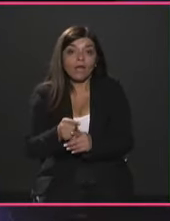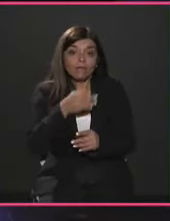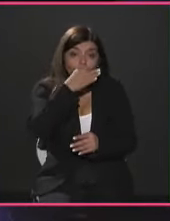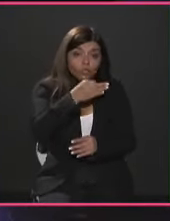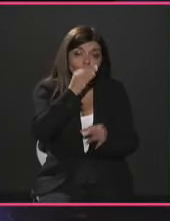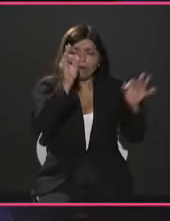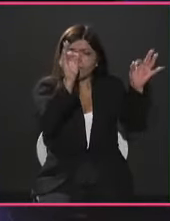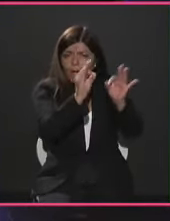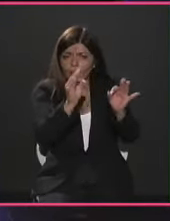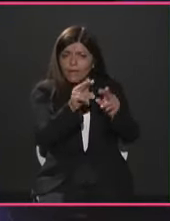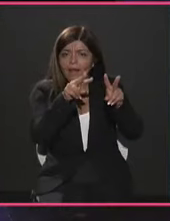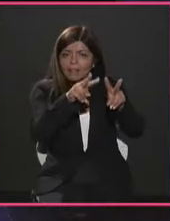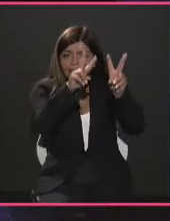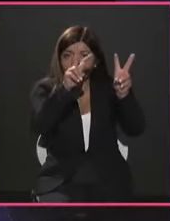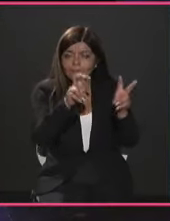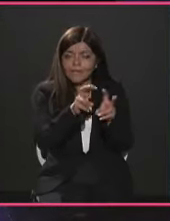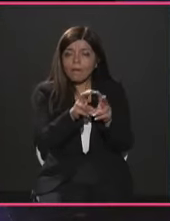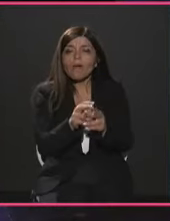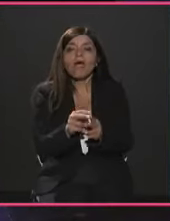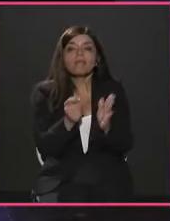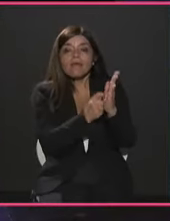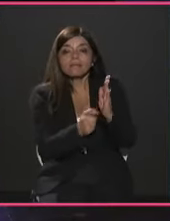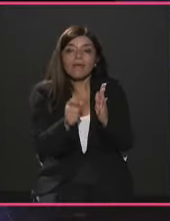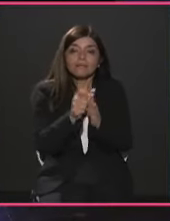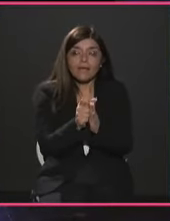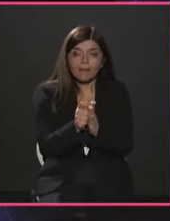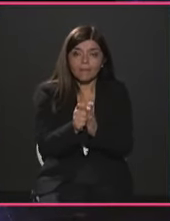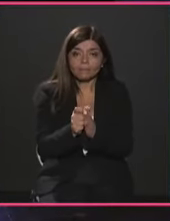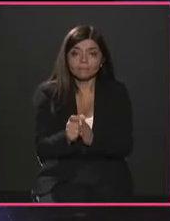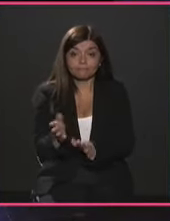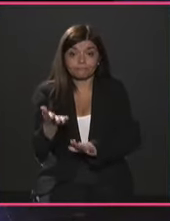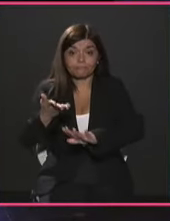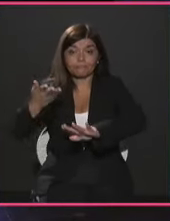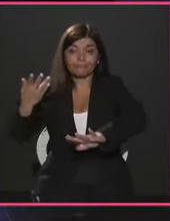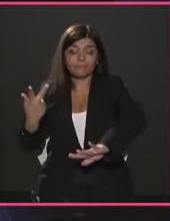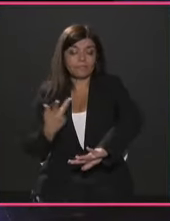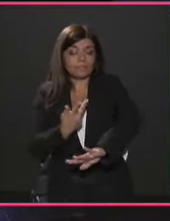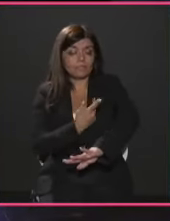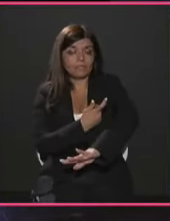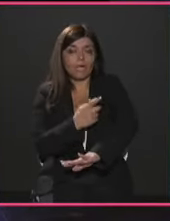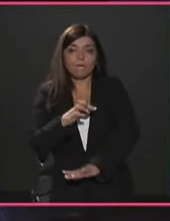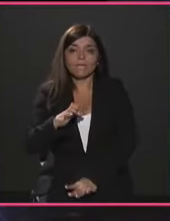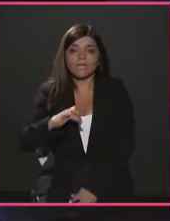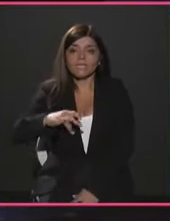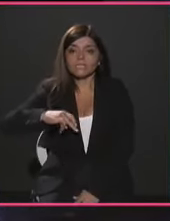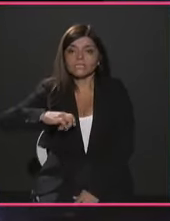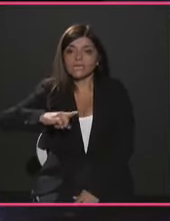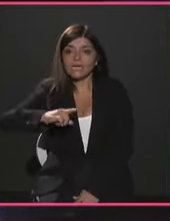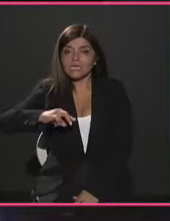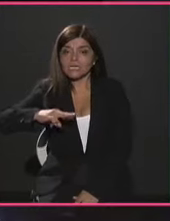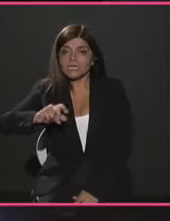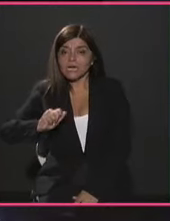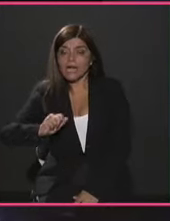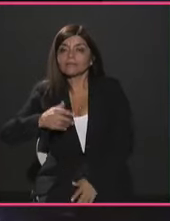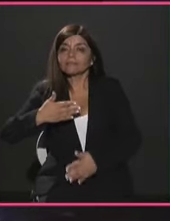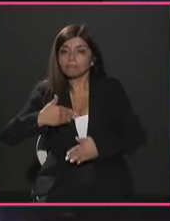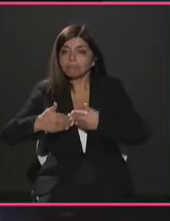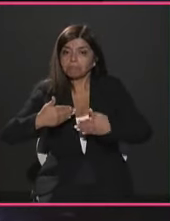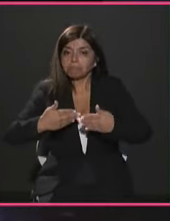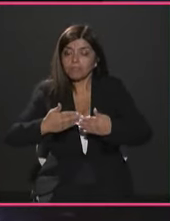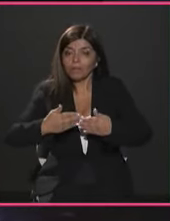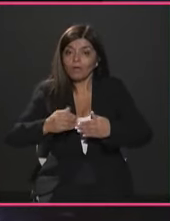esto y por supuesto que lo que pasó es que la penicilina también empezó a funcionar ya que la Segunda Guerra Mundial